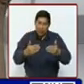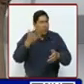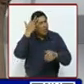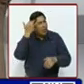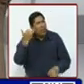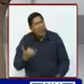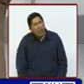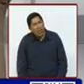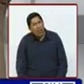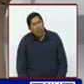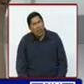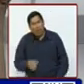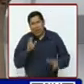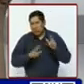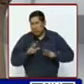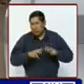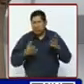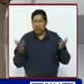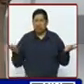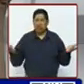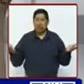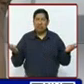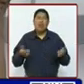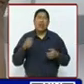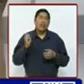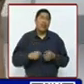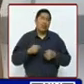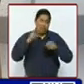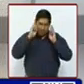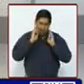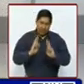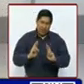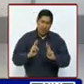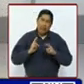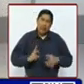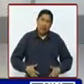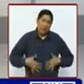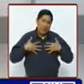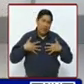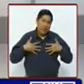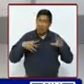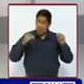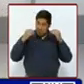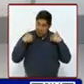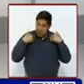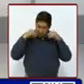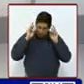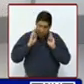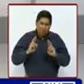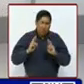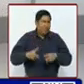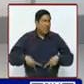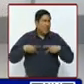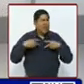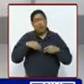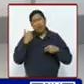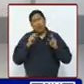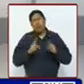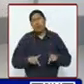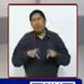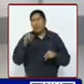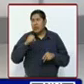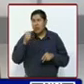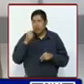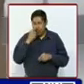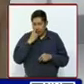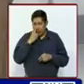imprudencia realmente, señores conductores? Hay que tener nomás respeto por la vida. No, si no tiene respeto por su vida, por lo menos en la vida de los demás. Bueno, se ve